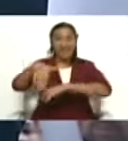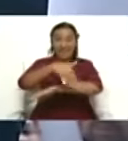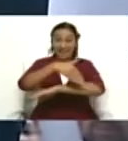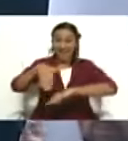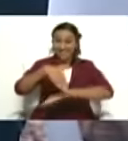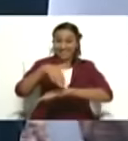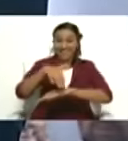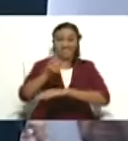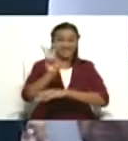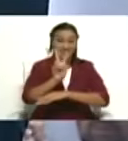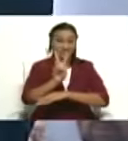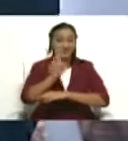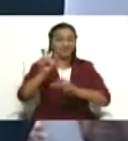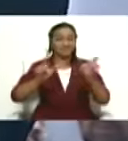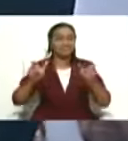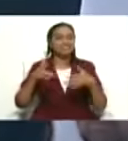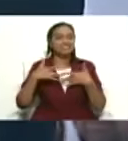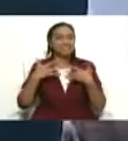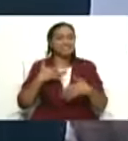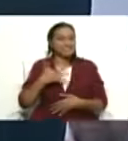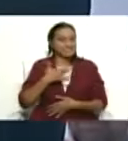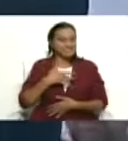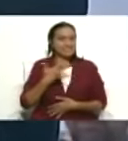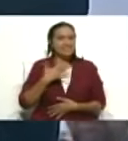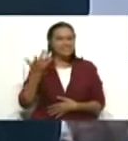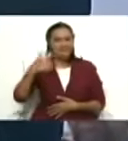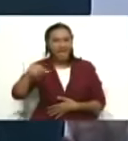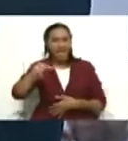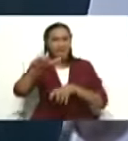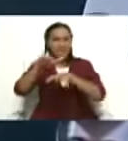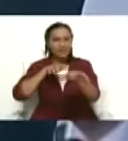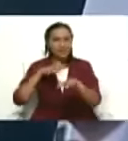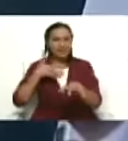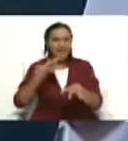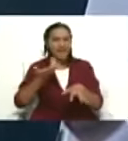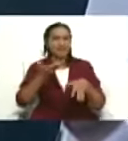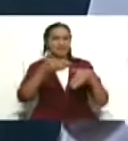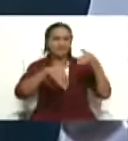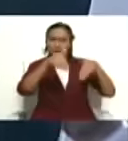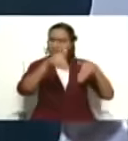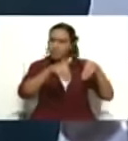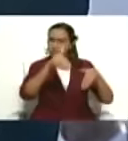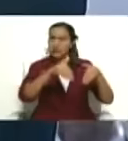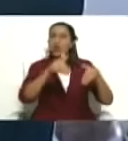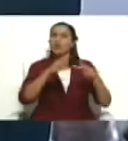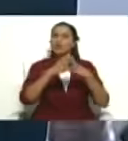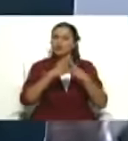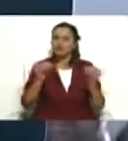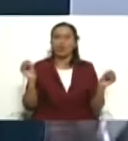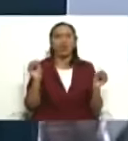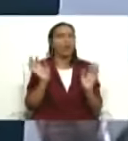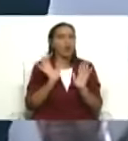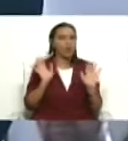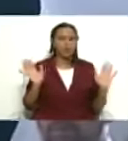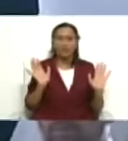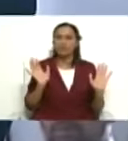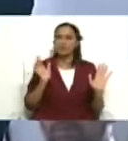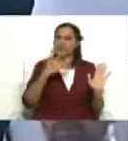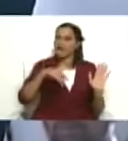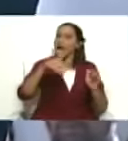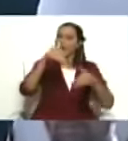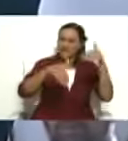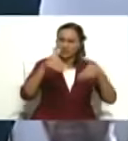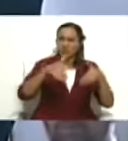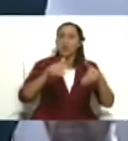este año es un año electoral y que este año, contra todo pronóstico y contra toda voz